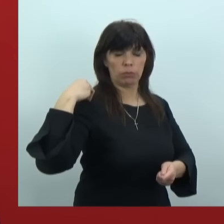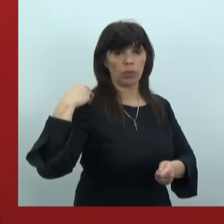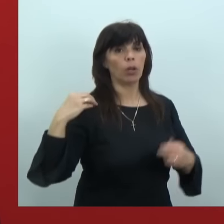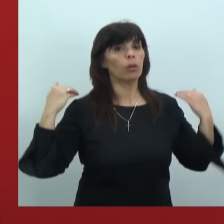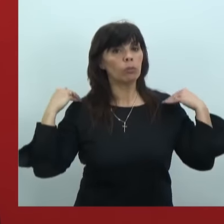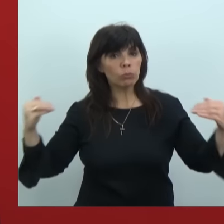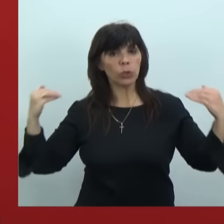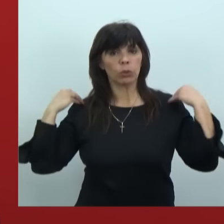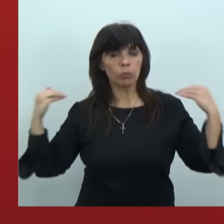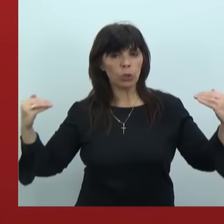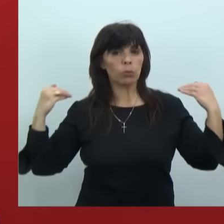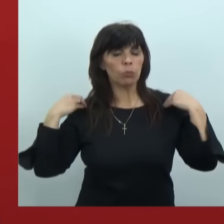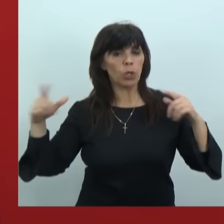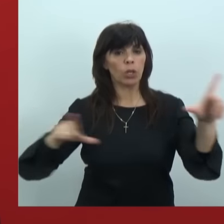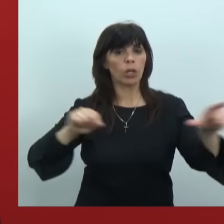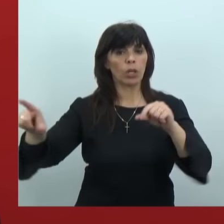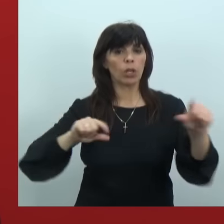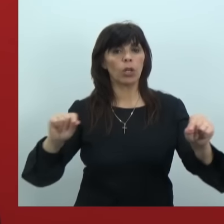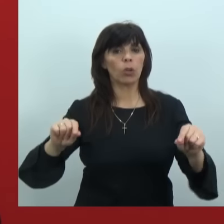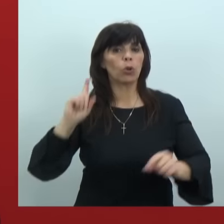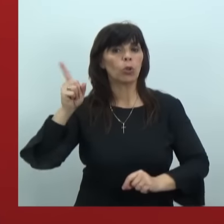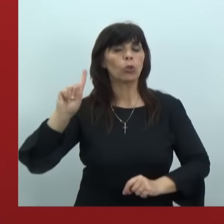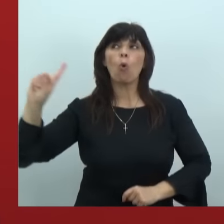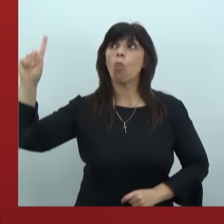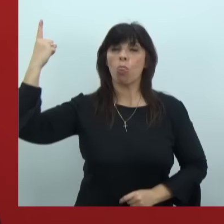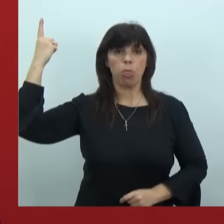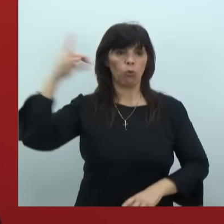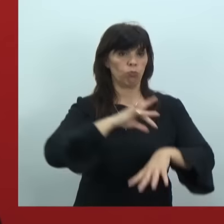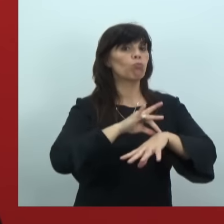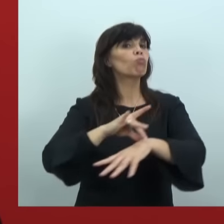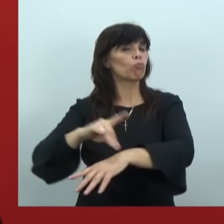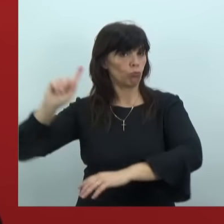Dios, elegido por Él y también guiado por Él.